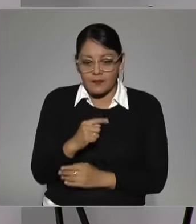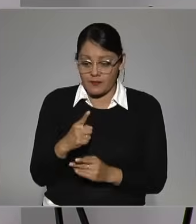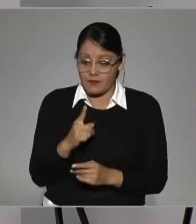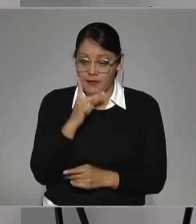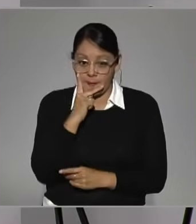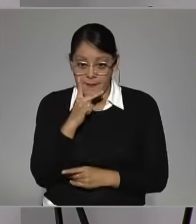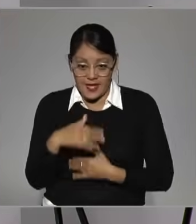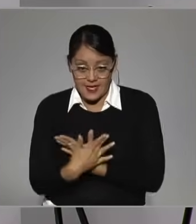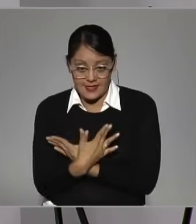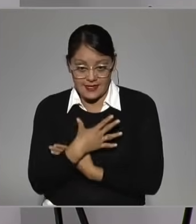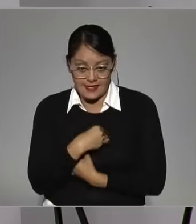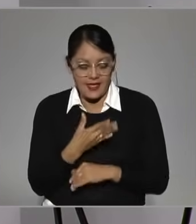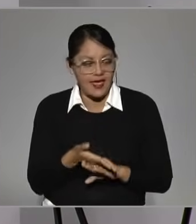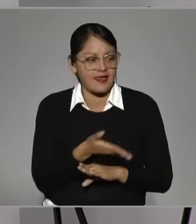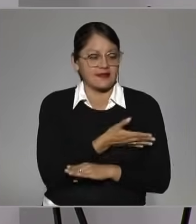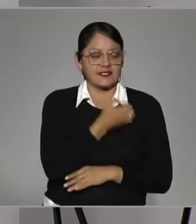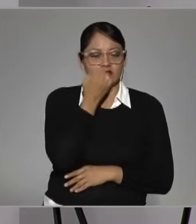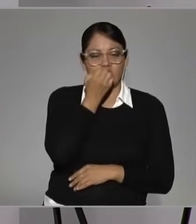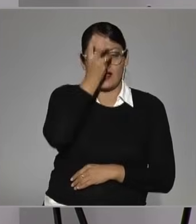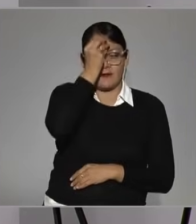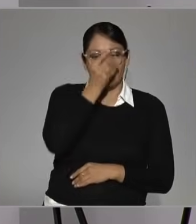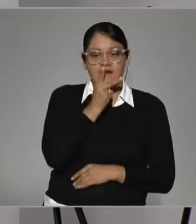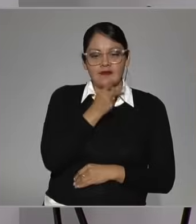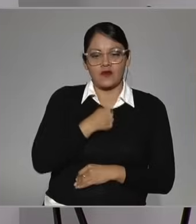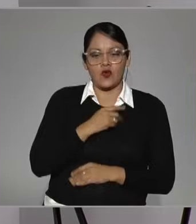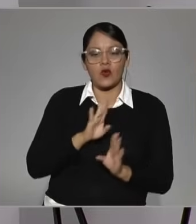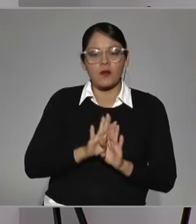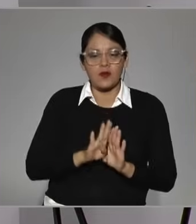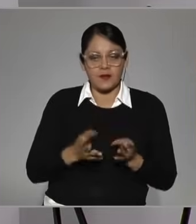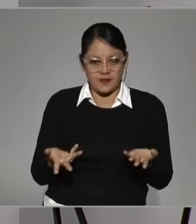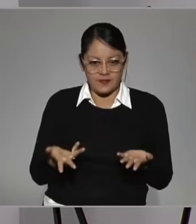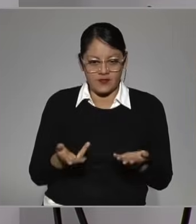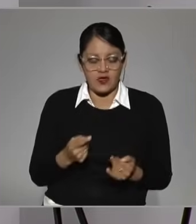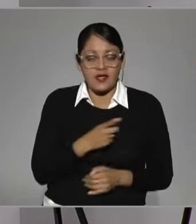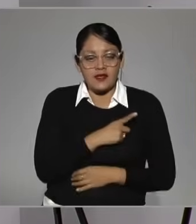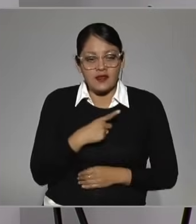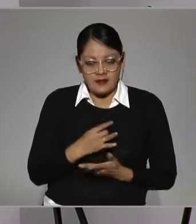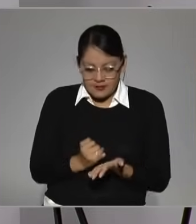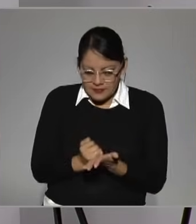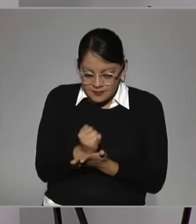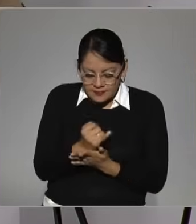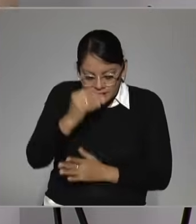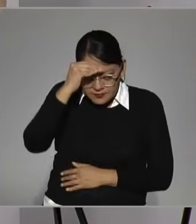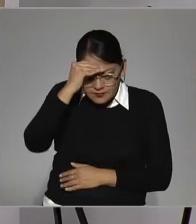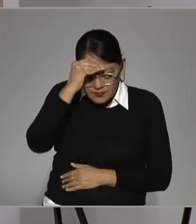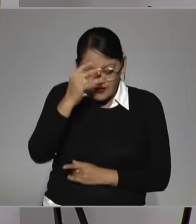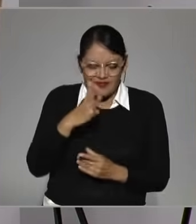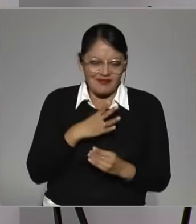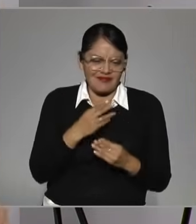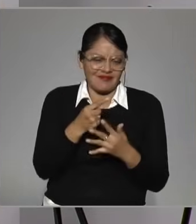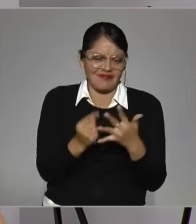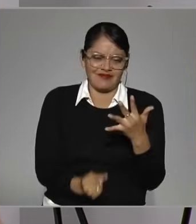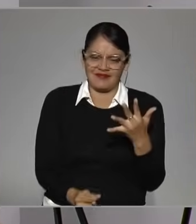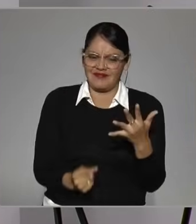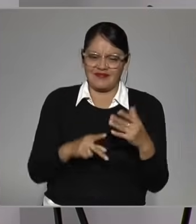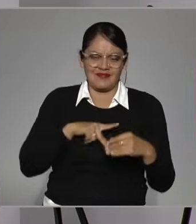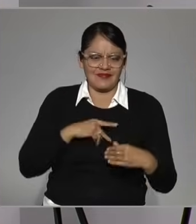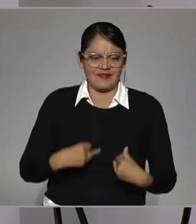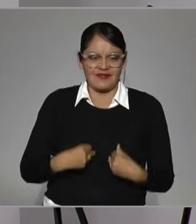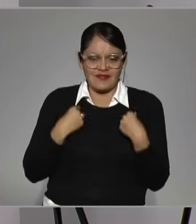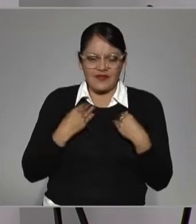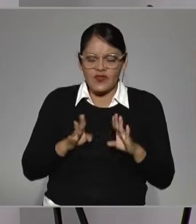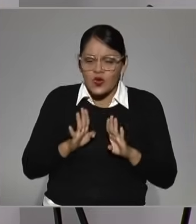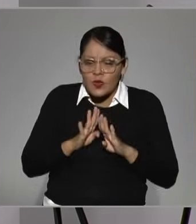padres, porque necesitamos darnos cuenta y reflexionar y tomar decisiones de muchos aspectos de nuestra vida. ¿Y cómo